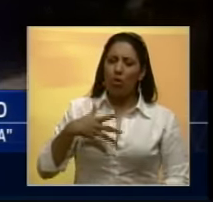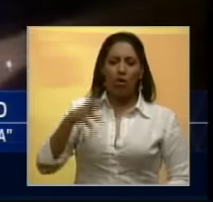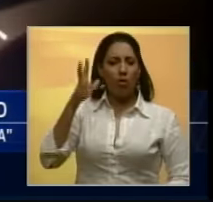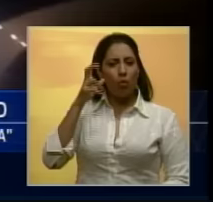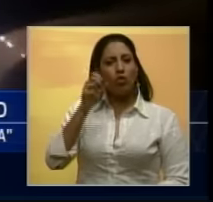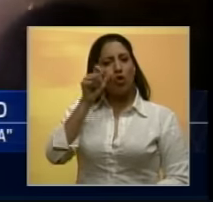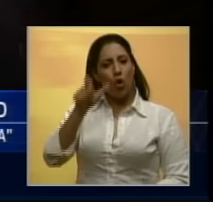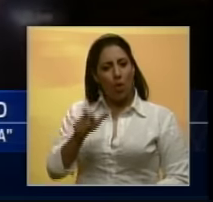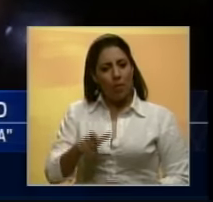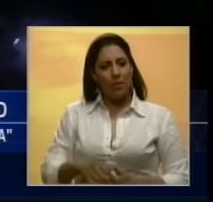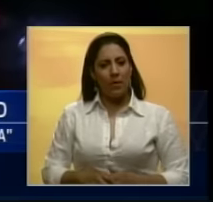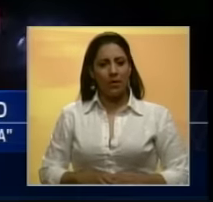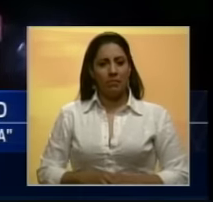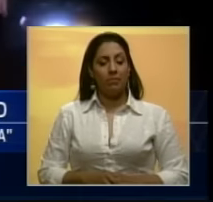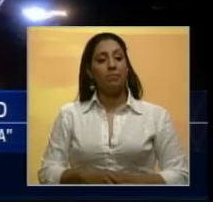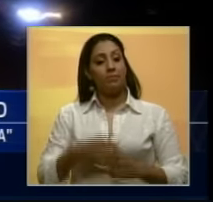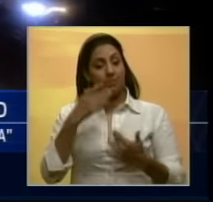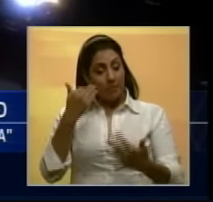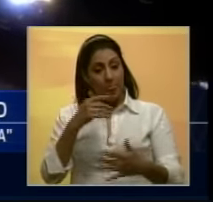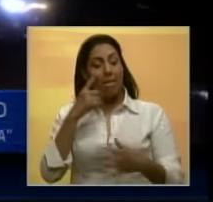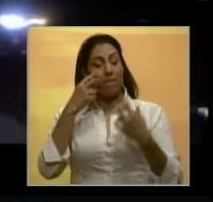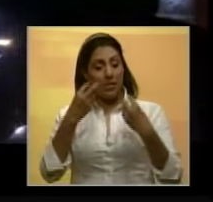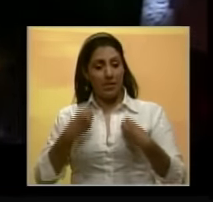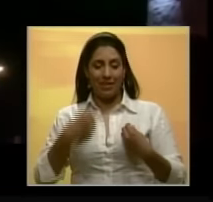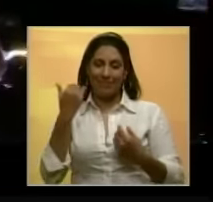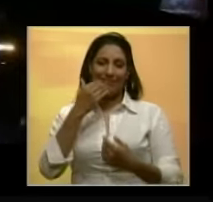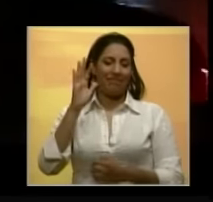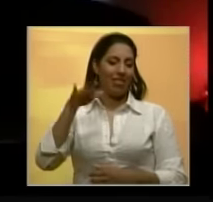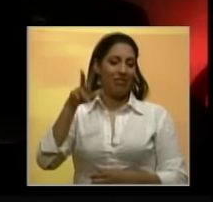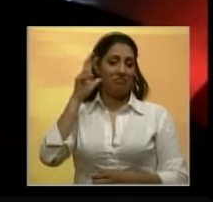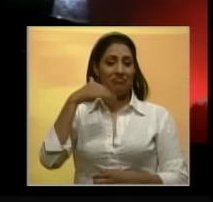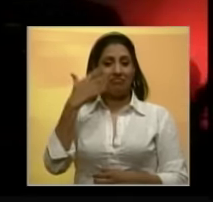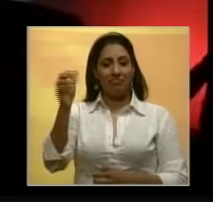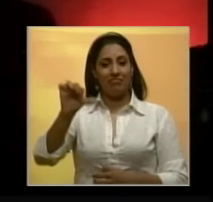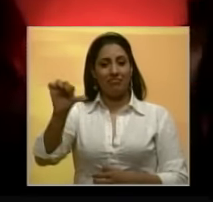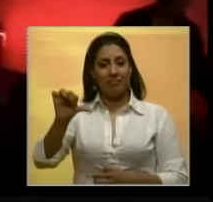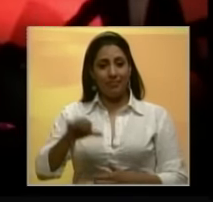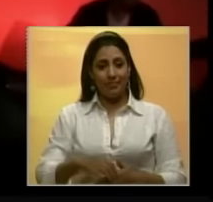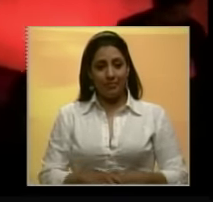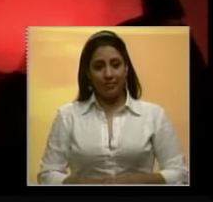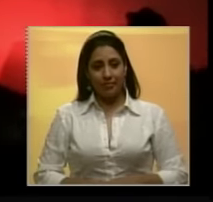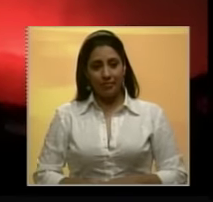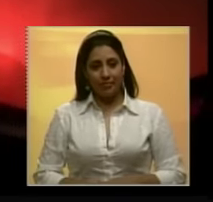una canción de The Weeknd. Bieber, sonriente, le dijo que no porque era malo.